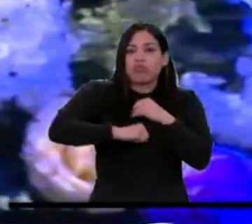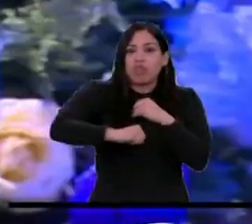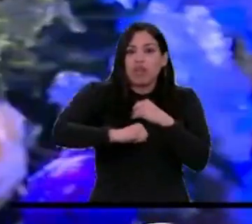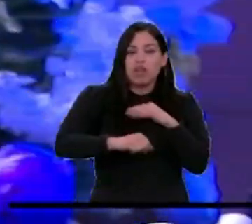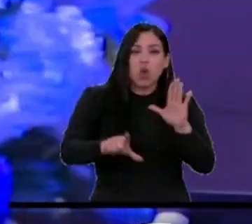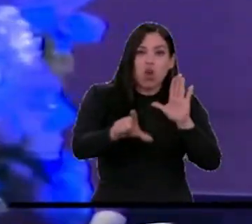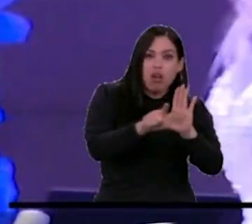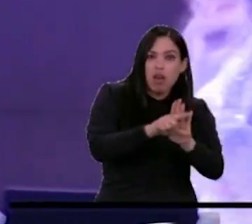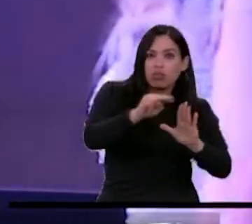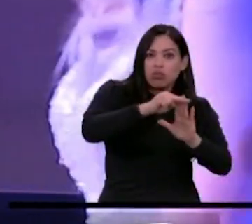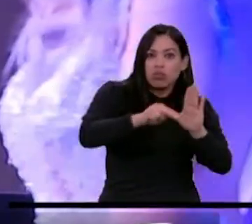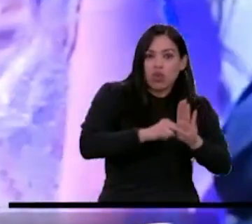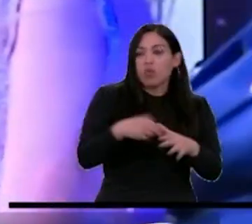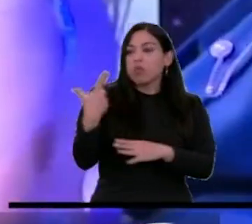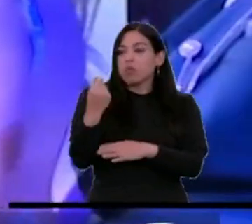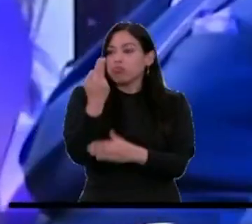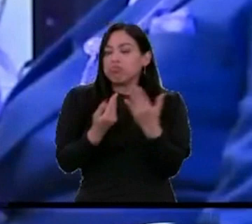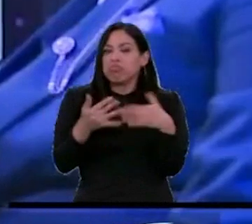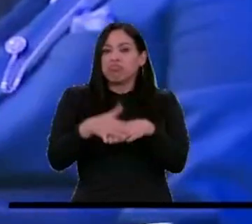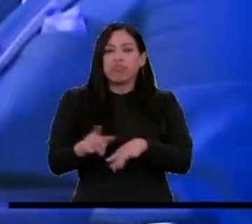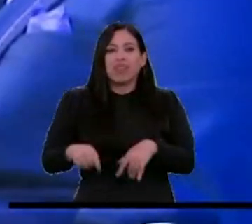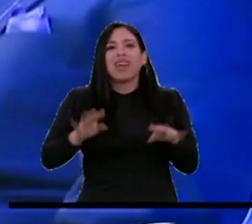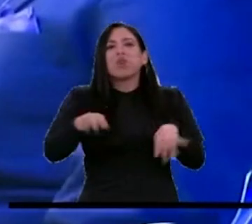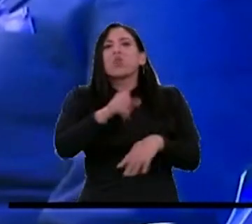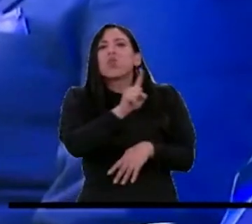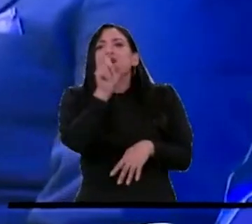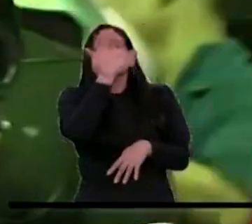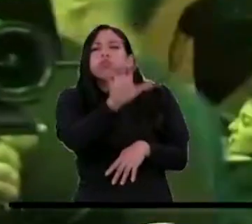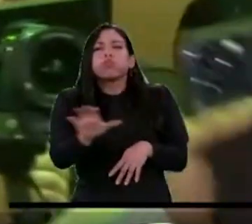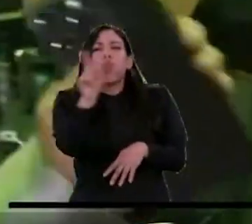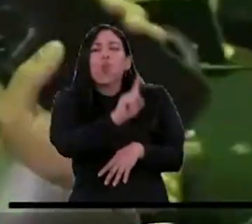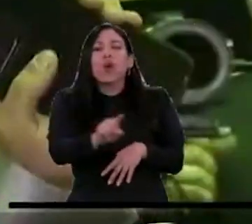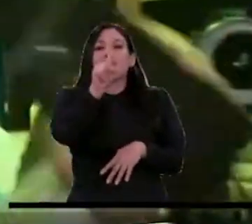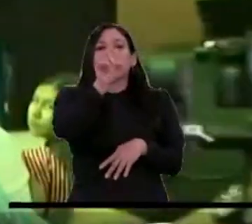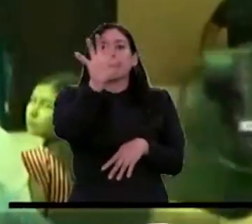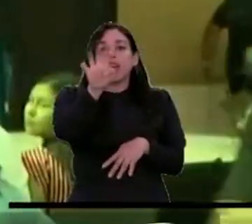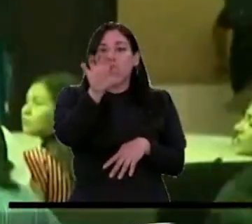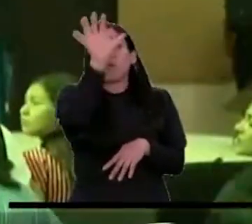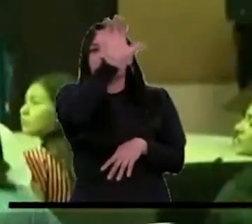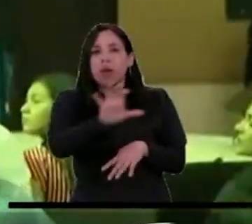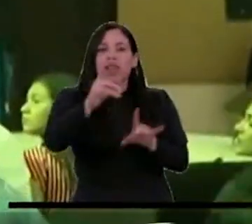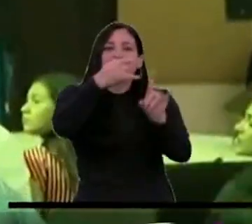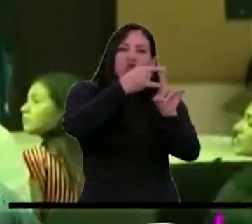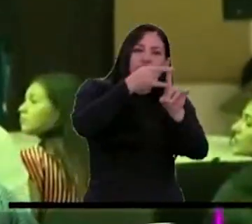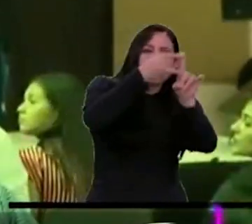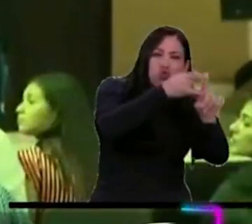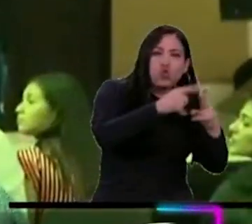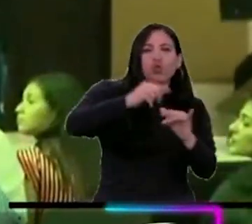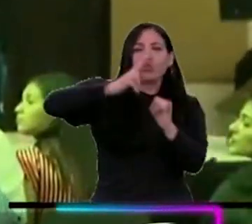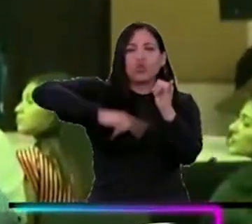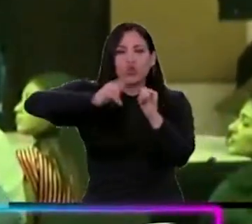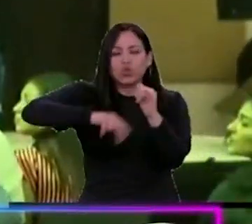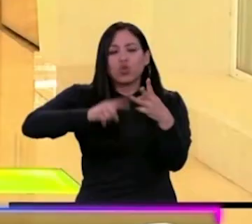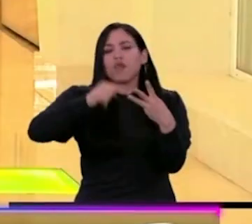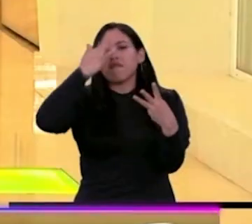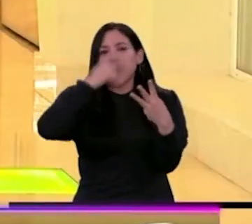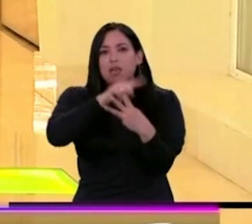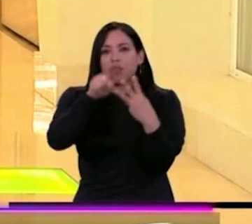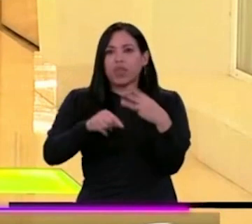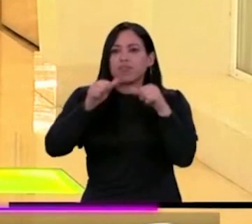la legalidad y el metaverso. Estamos transmitiendo para 69 países a través de Zoom y a través de YouTube y